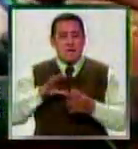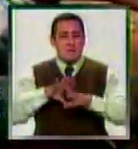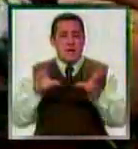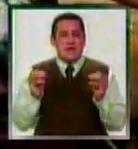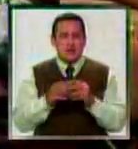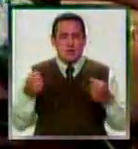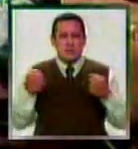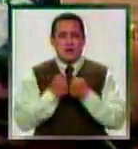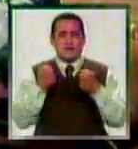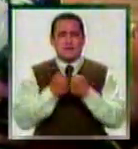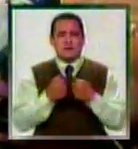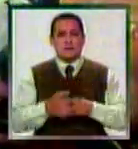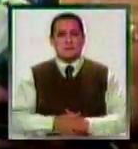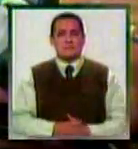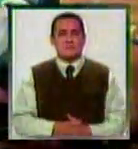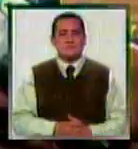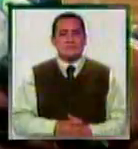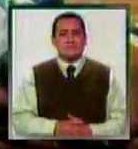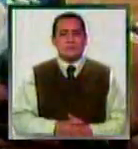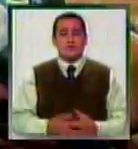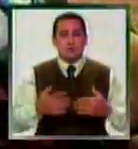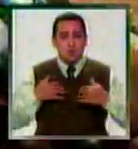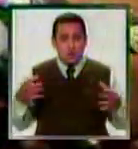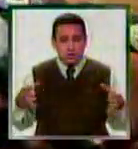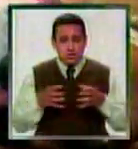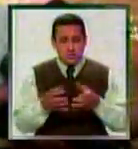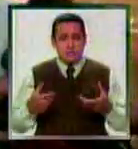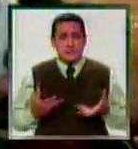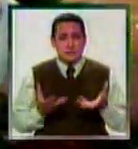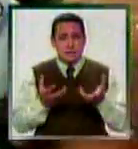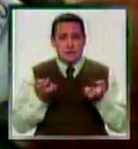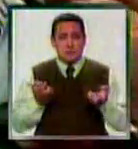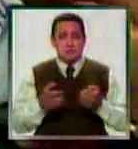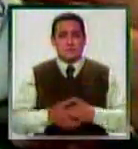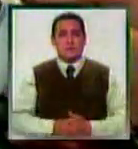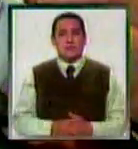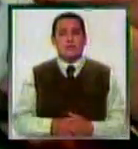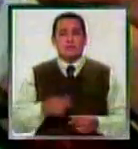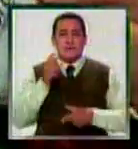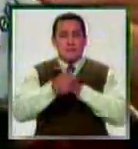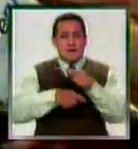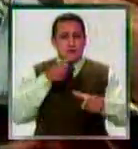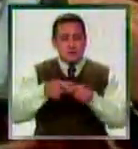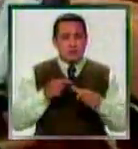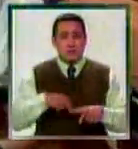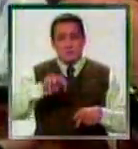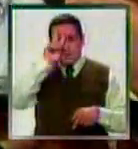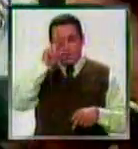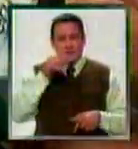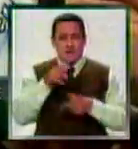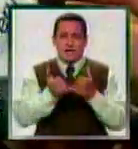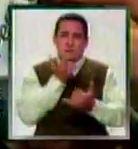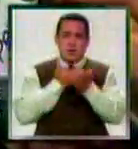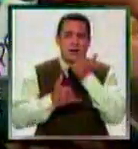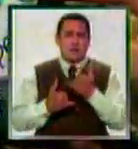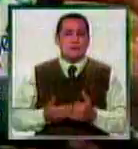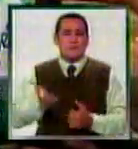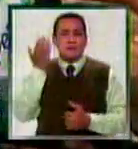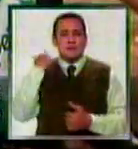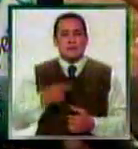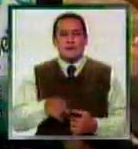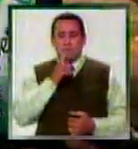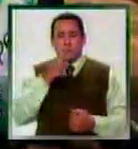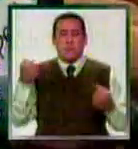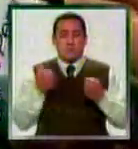y violentista. No, nosotros quisiésemos que personas, peruanos cerrados, que en algún momento cayeron en